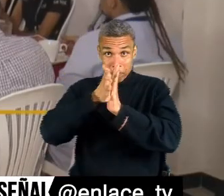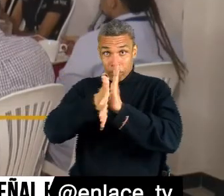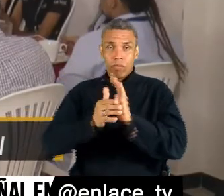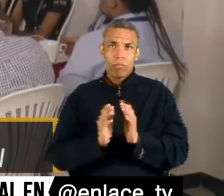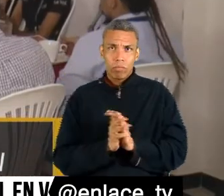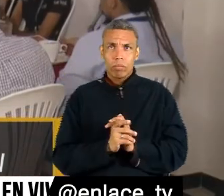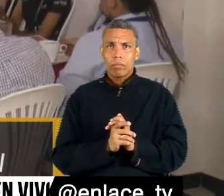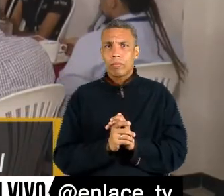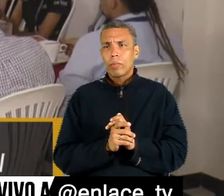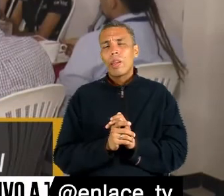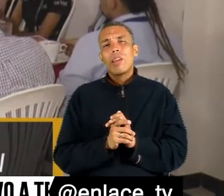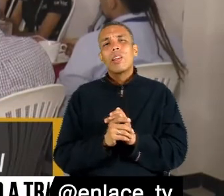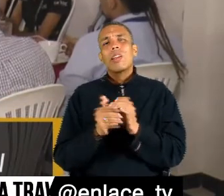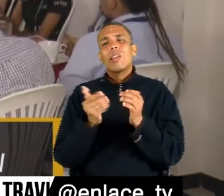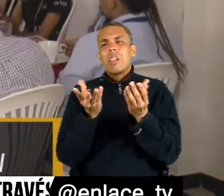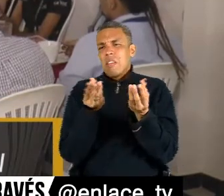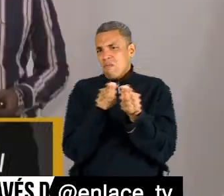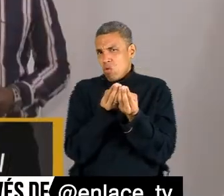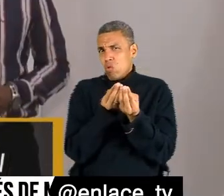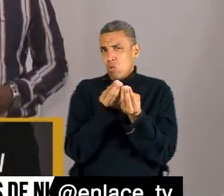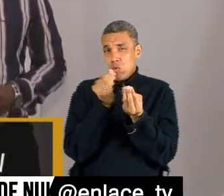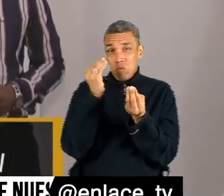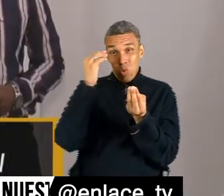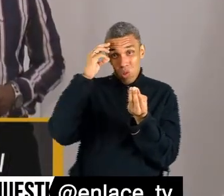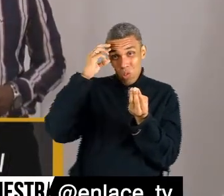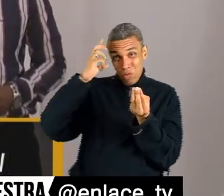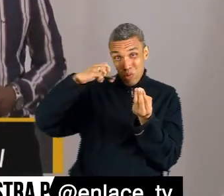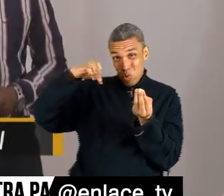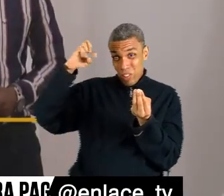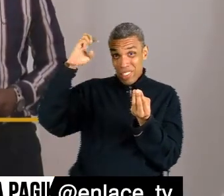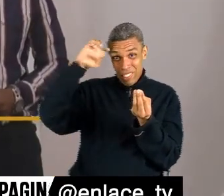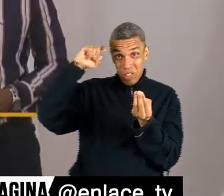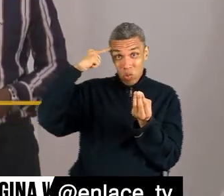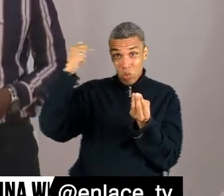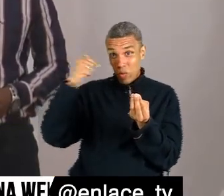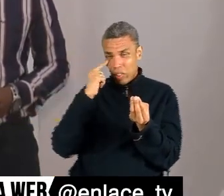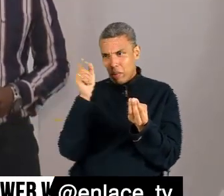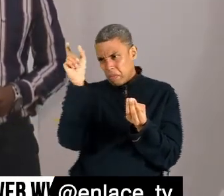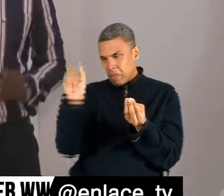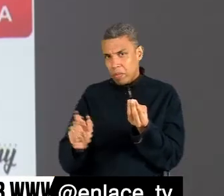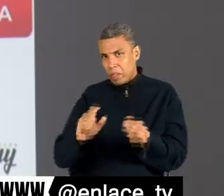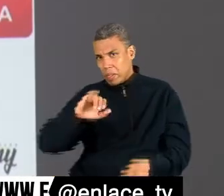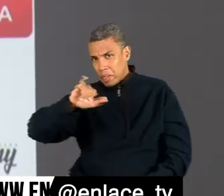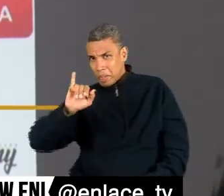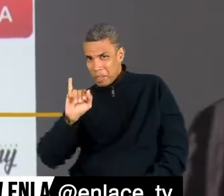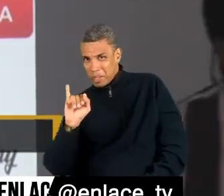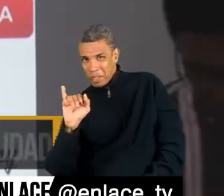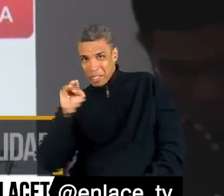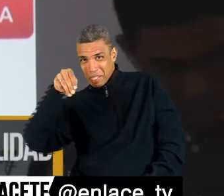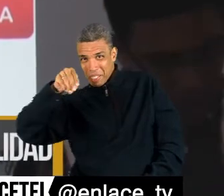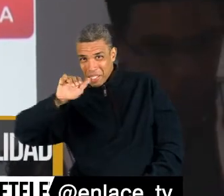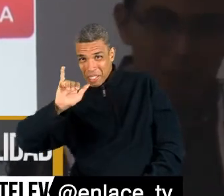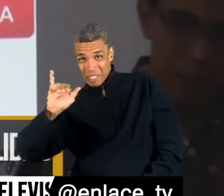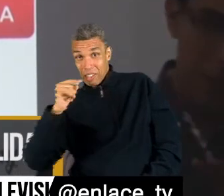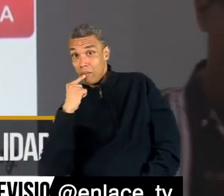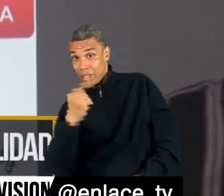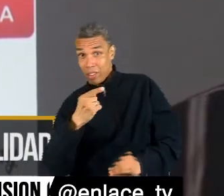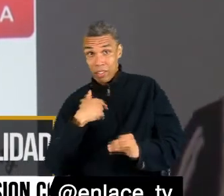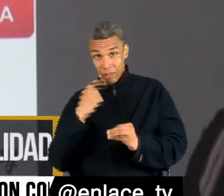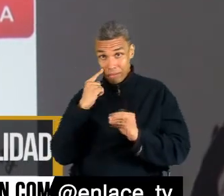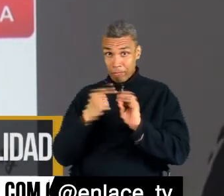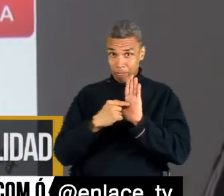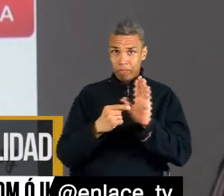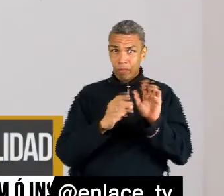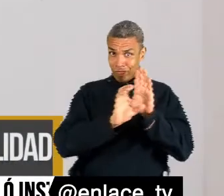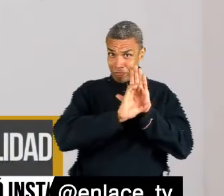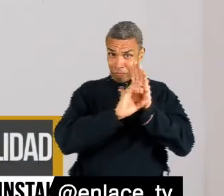Especialistas en gobierno como Jimmy Picón cuestionan el certificado de territorialidad implementado en Barranca Bermeja para garantizar la mano de obra local. Analizan